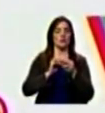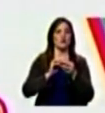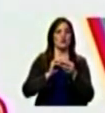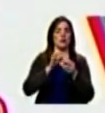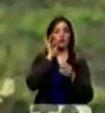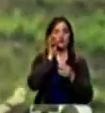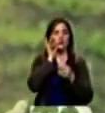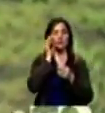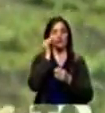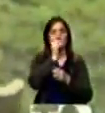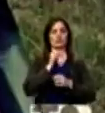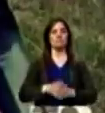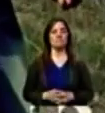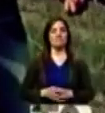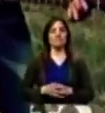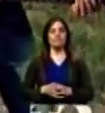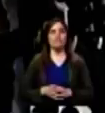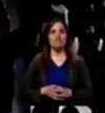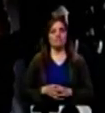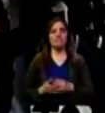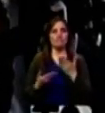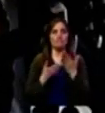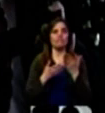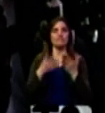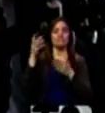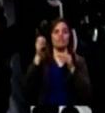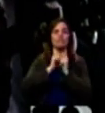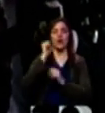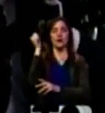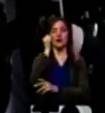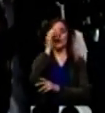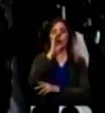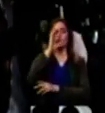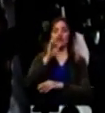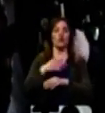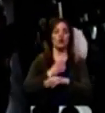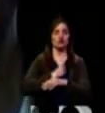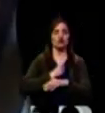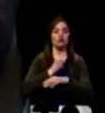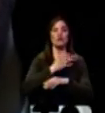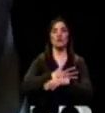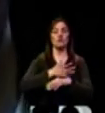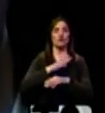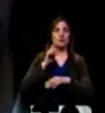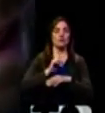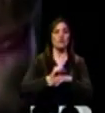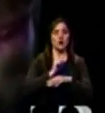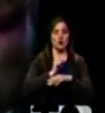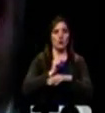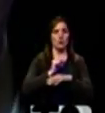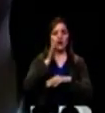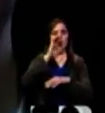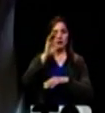Fruta y las Flores. Evento que contará con la actuación de los artistas nacionales Juan Fernando Velasco, no importa lo